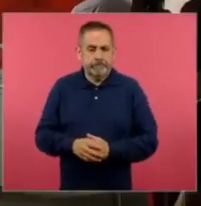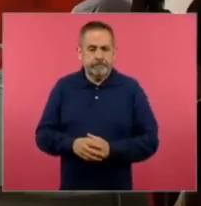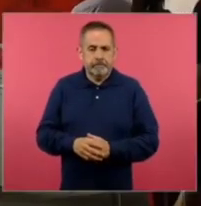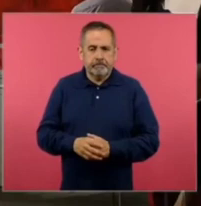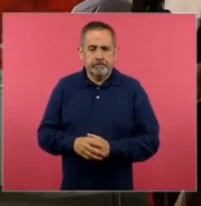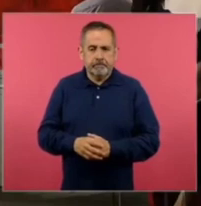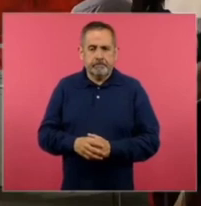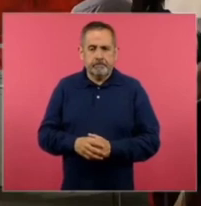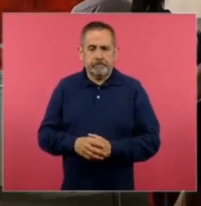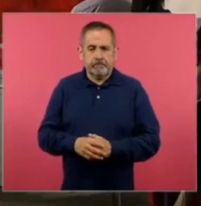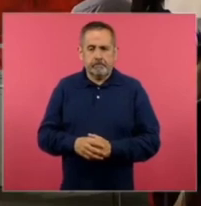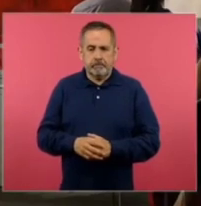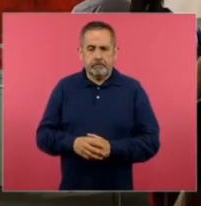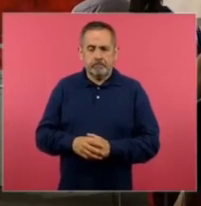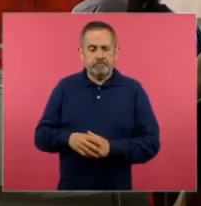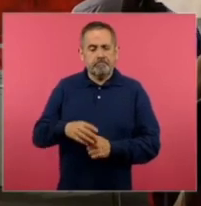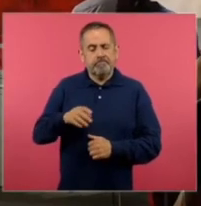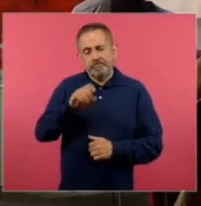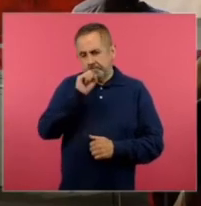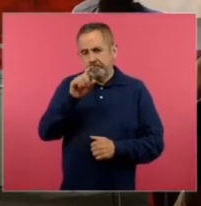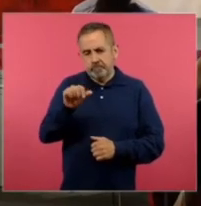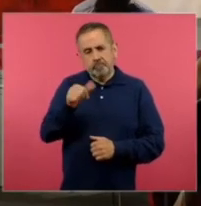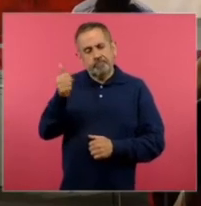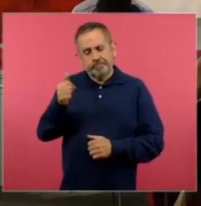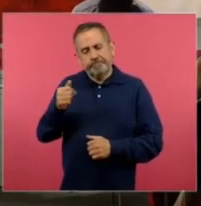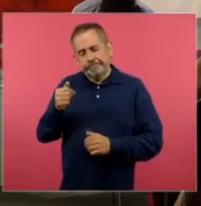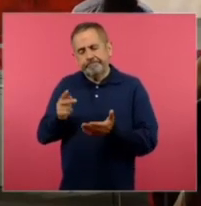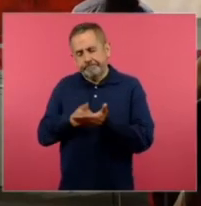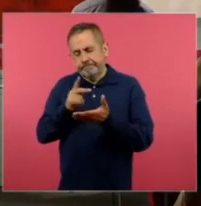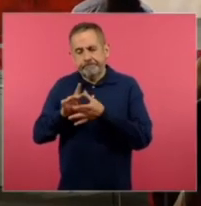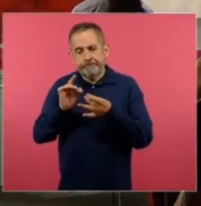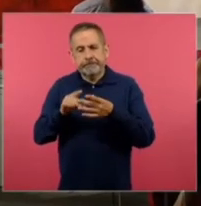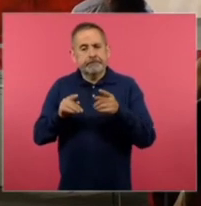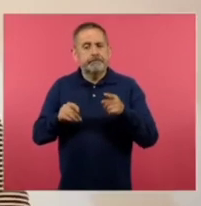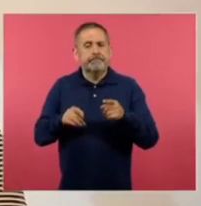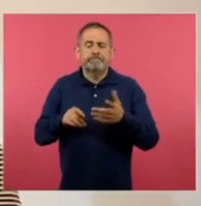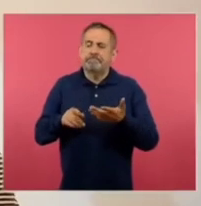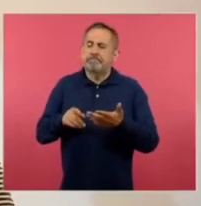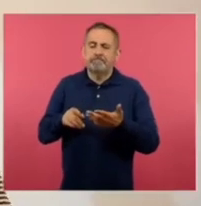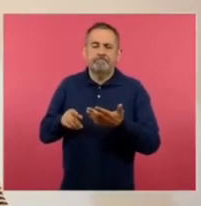que, como en otras ocasiones, este tipo de